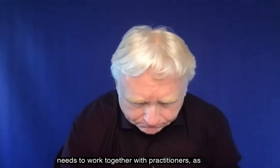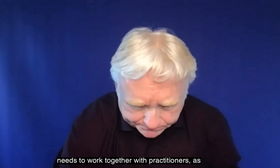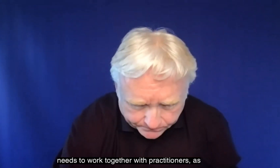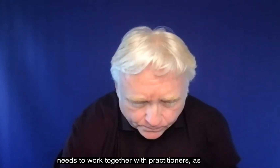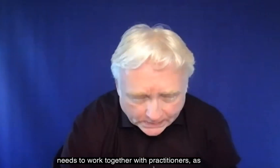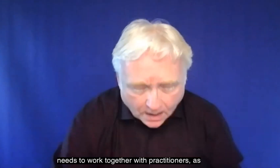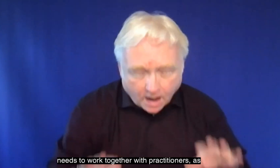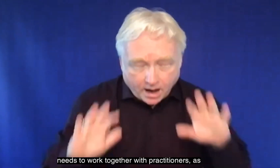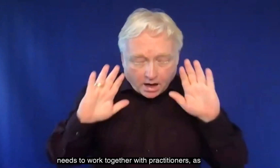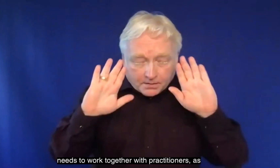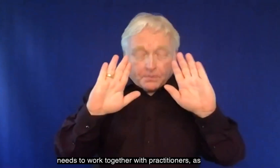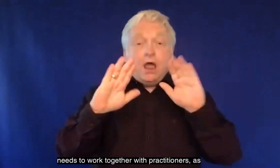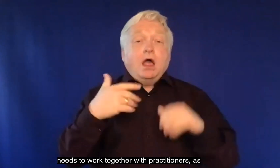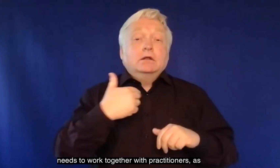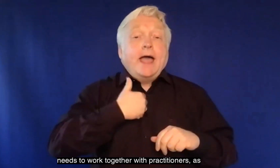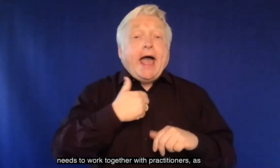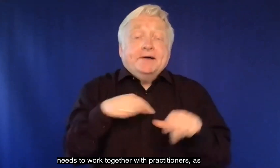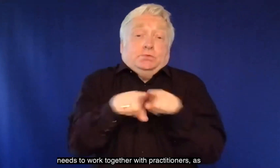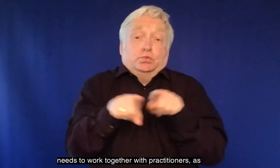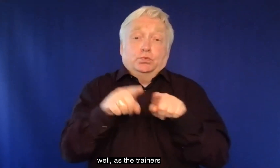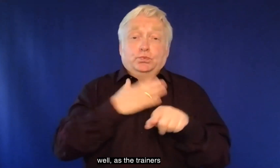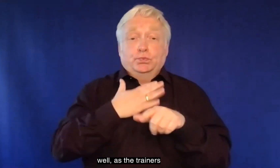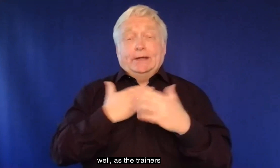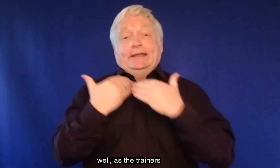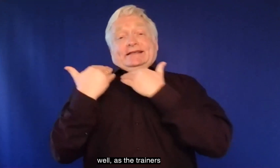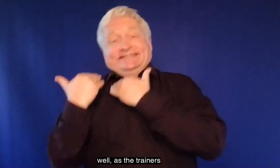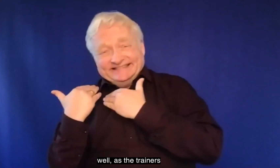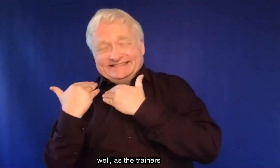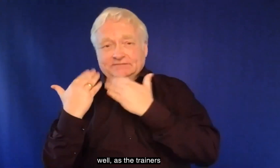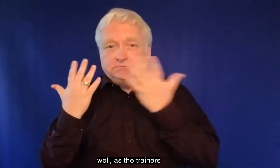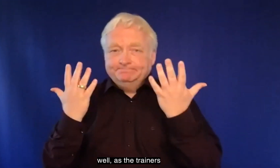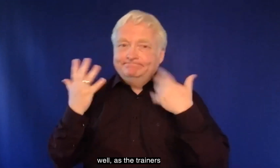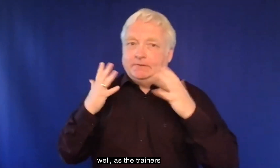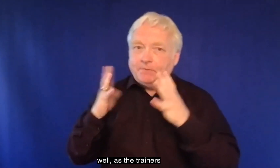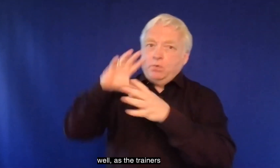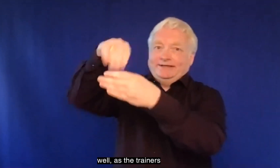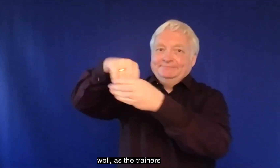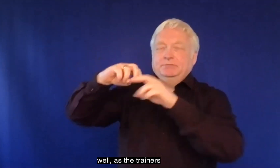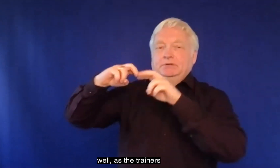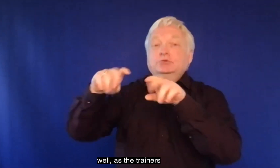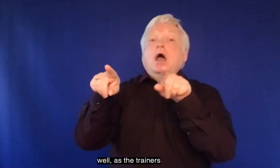así como con las personas que están formando a esas futuras profesionales.